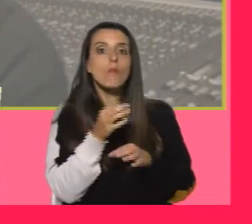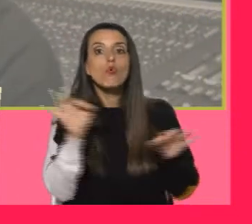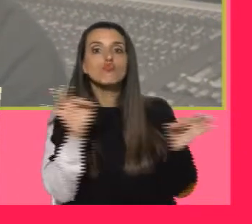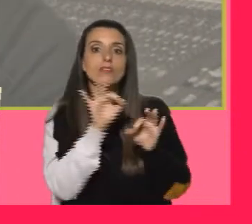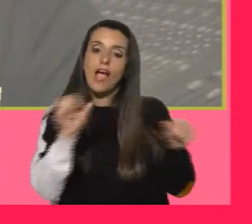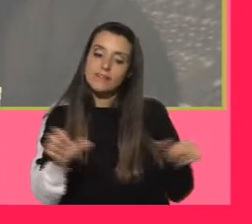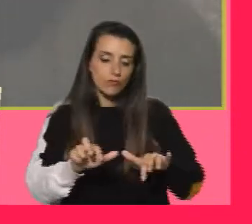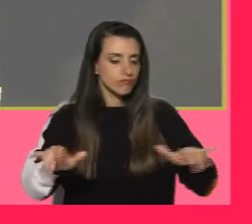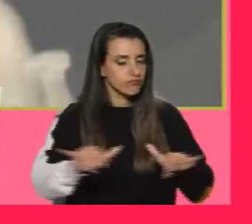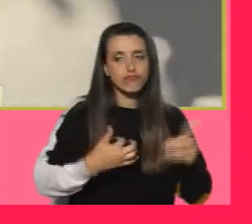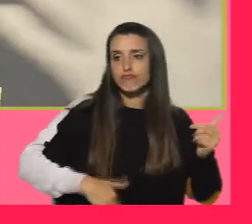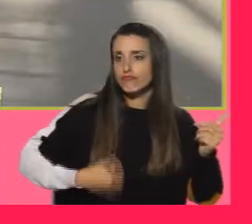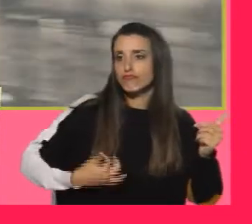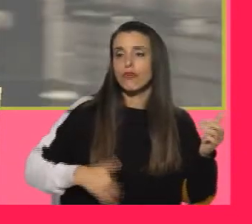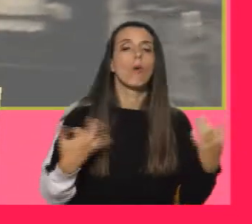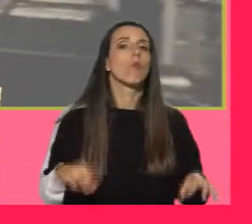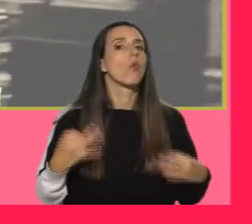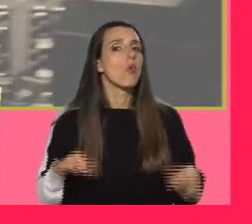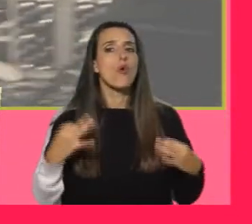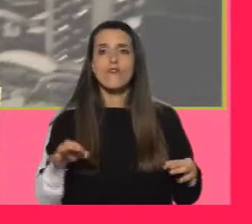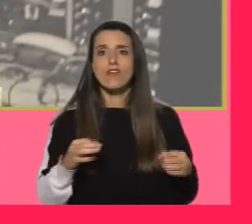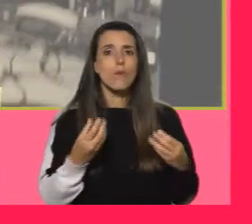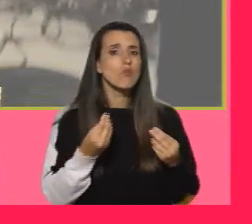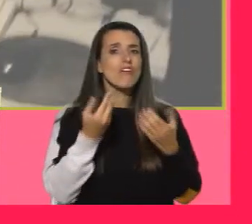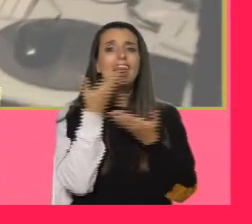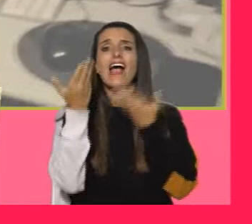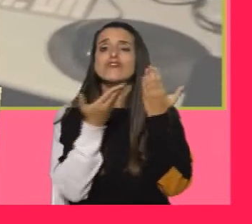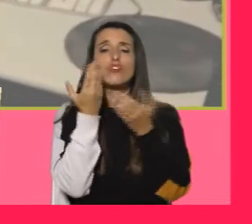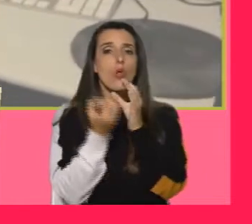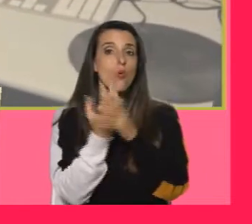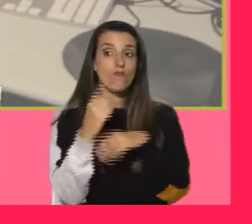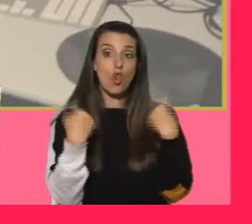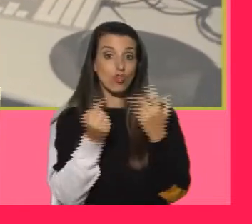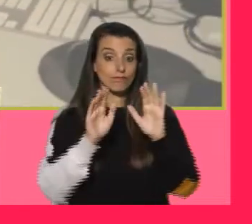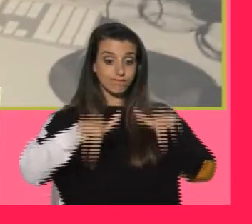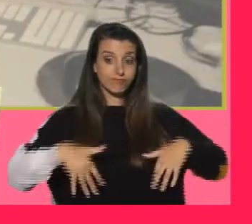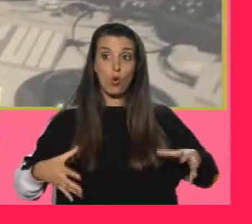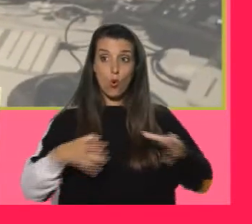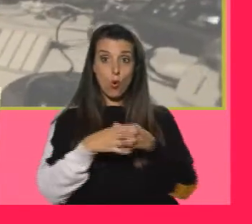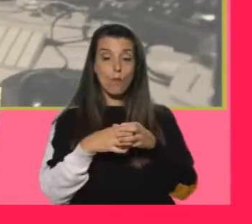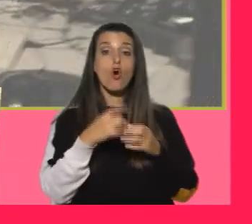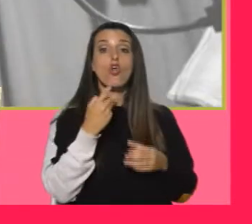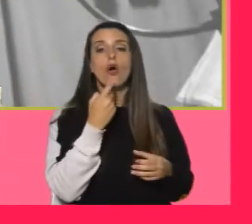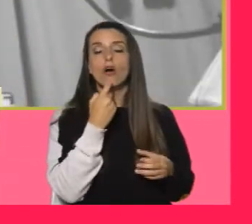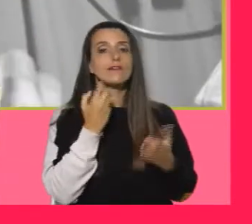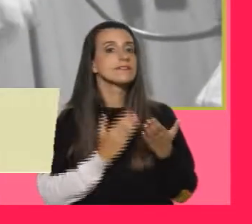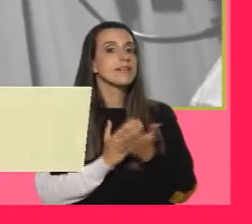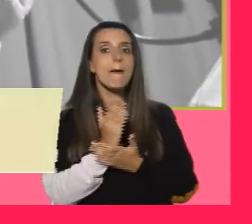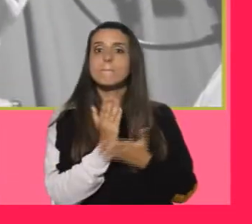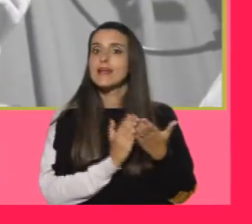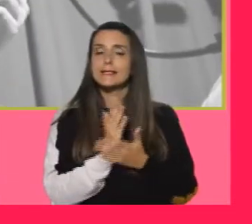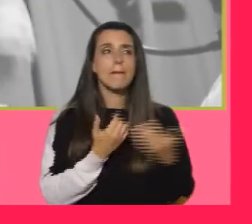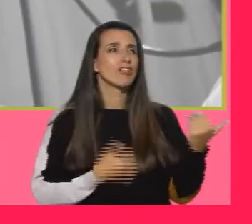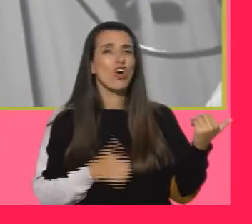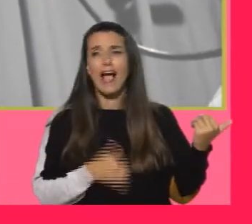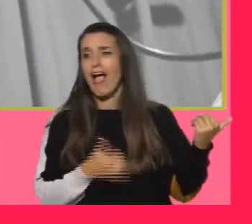salió en salió en material de entidad por todos lados nosotros en el caso rojo que nunca paramos de tocar un 5 por